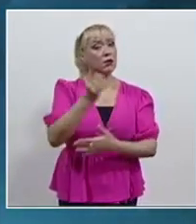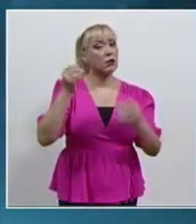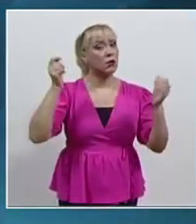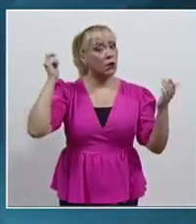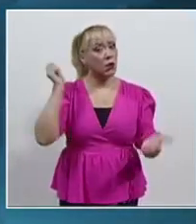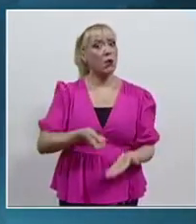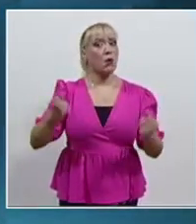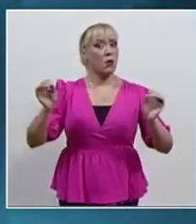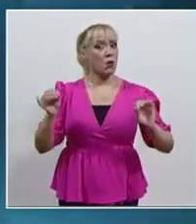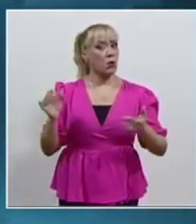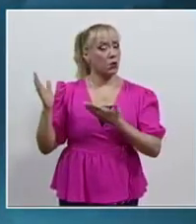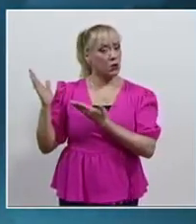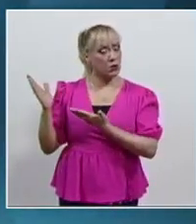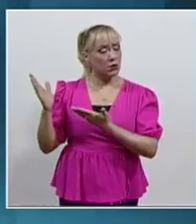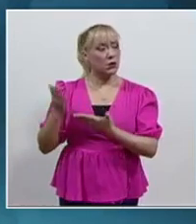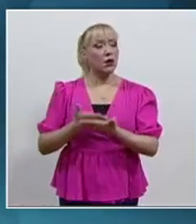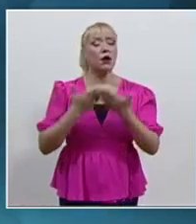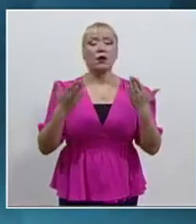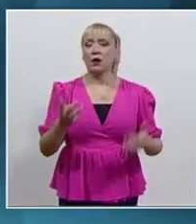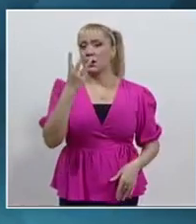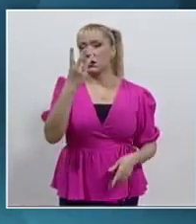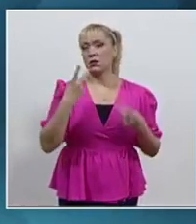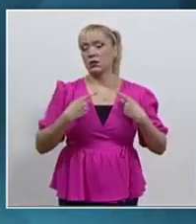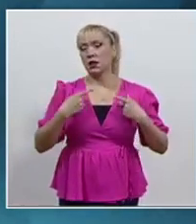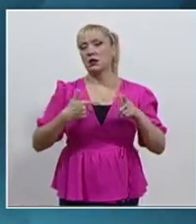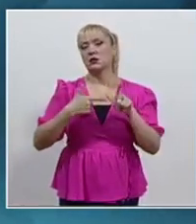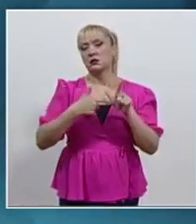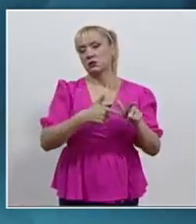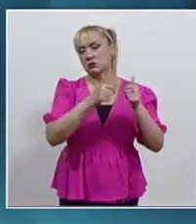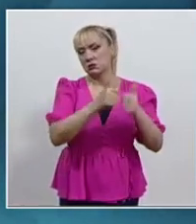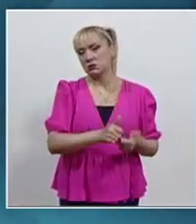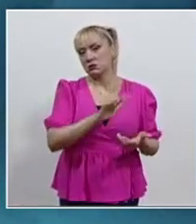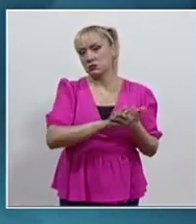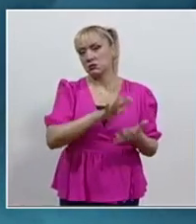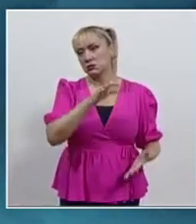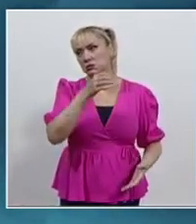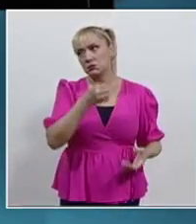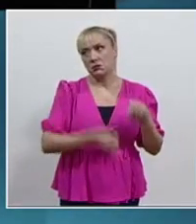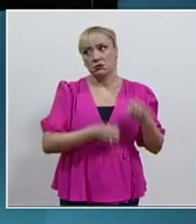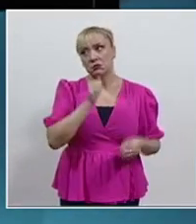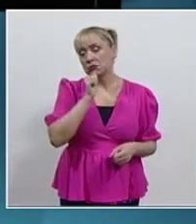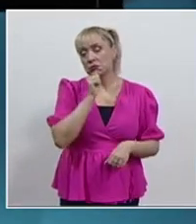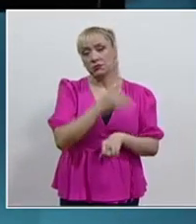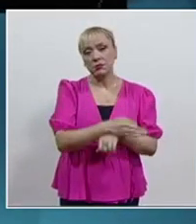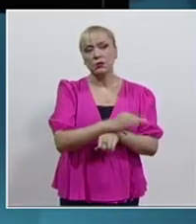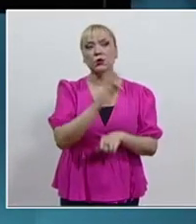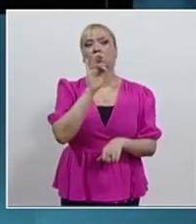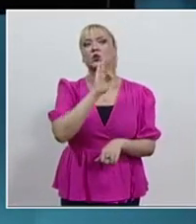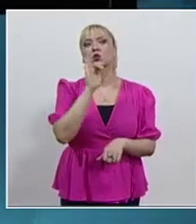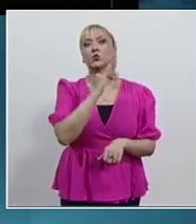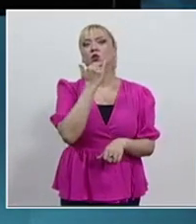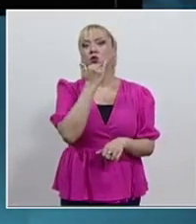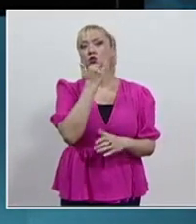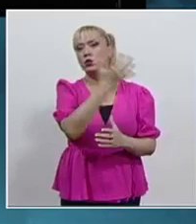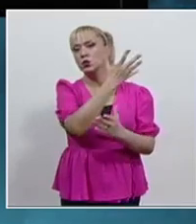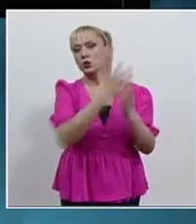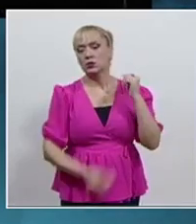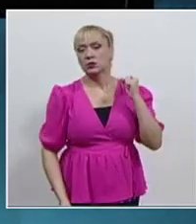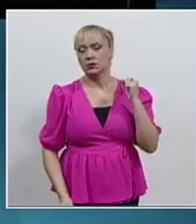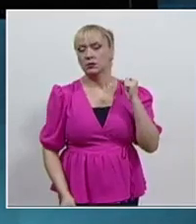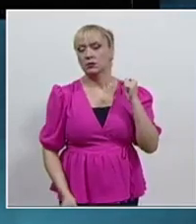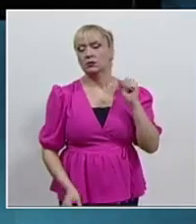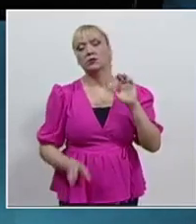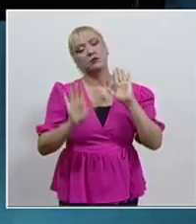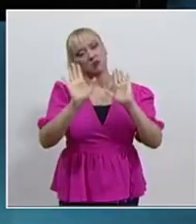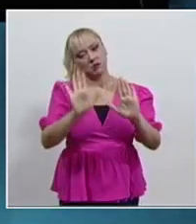Respecto de las 3 personas que siguen en prisión preventiva, el juez determinó que existía el riesgo de fuga, motivo por el cual determinó que